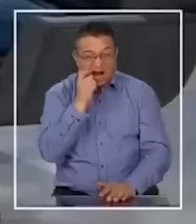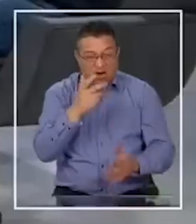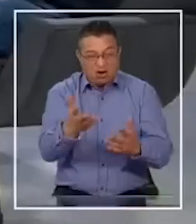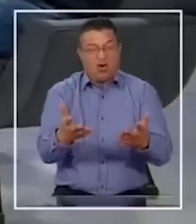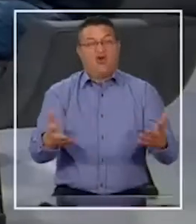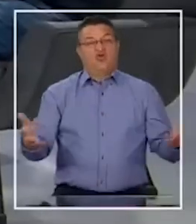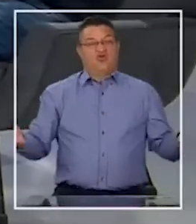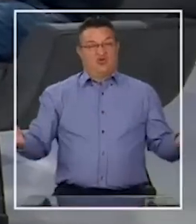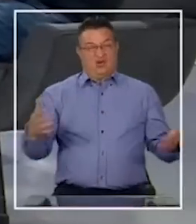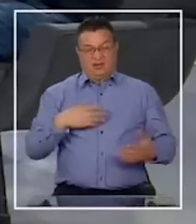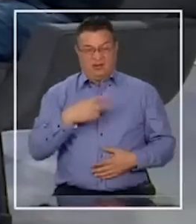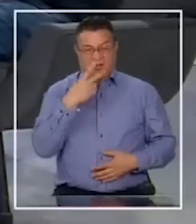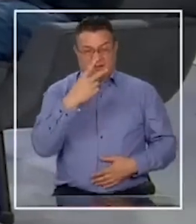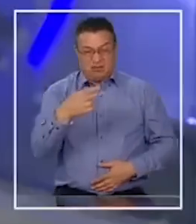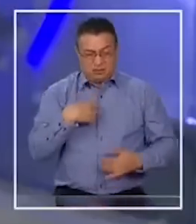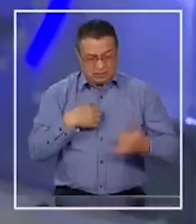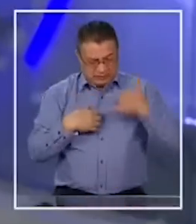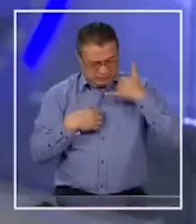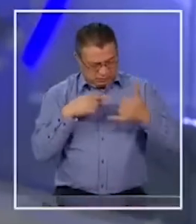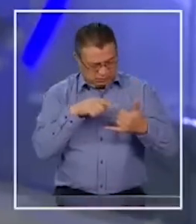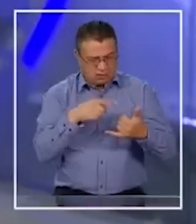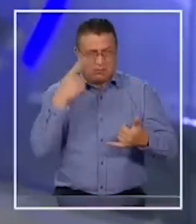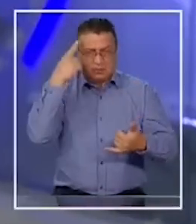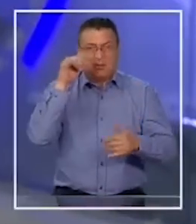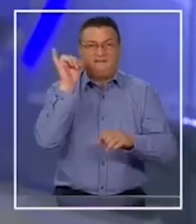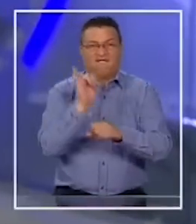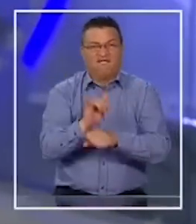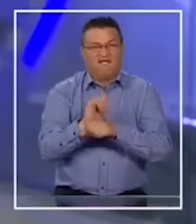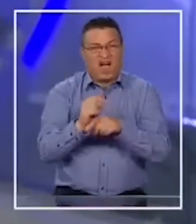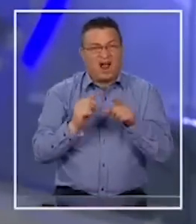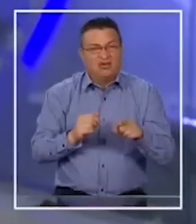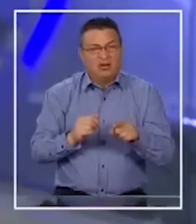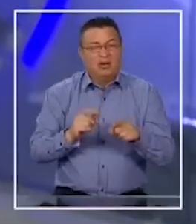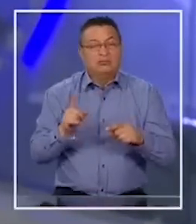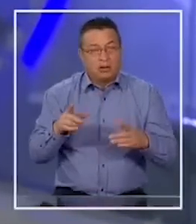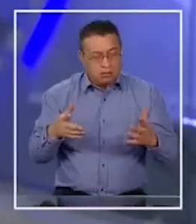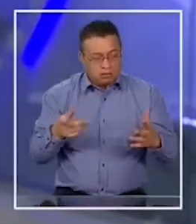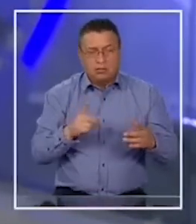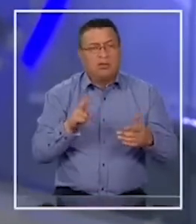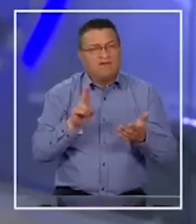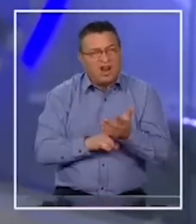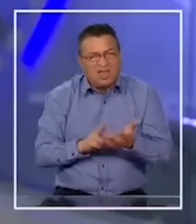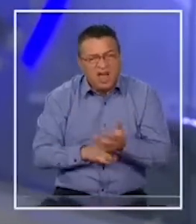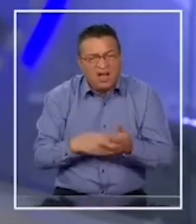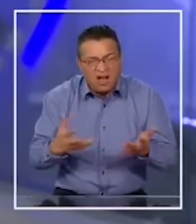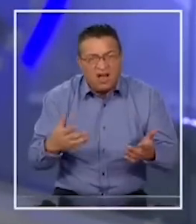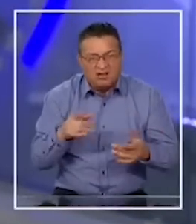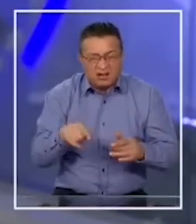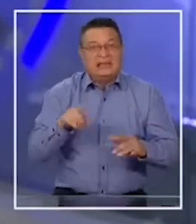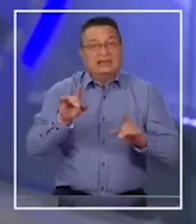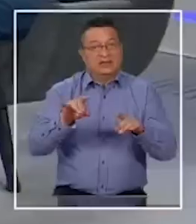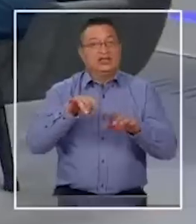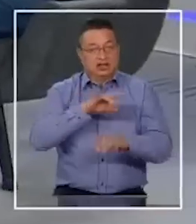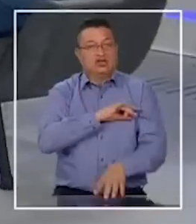yo de verdad cuando vi en el teléfono pensé que era una noticia falsa Ese es el chile profu ndo Entonces